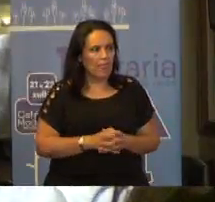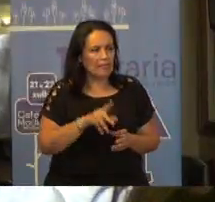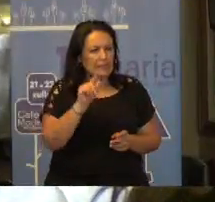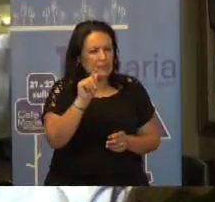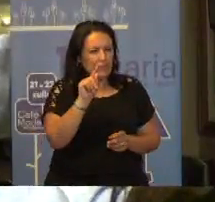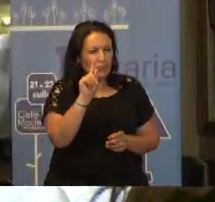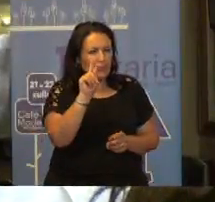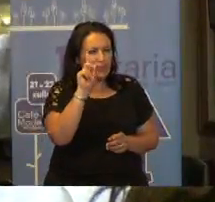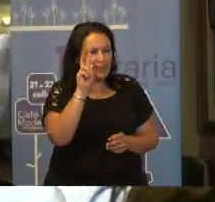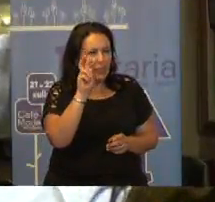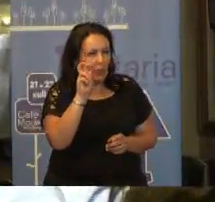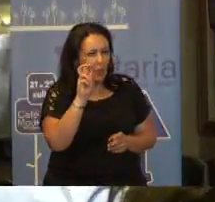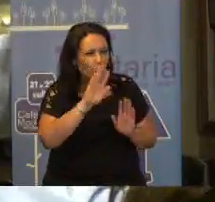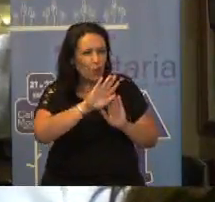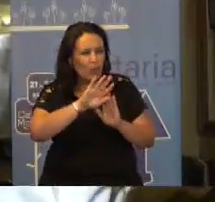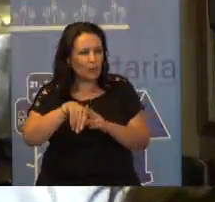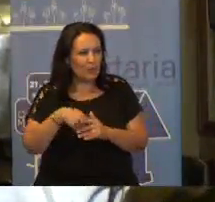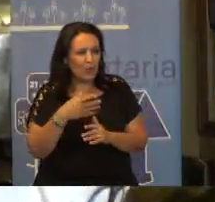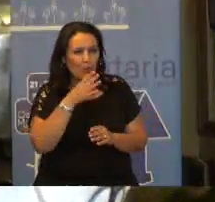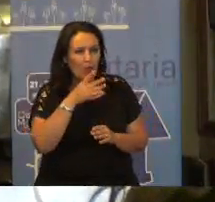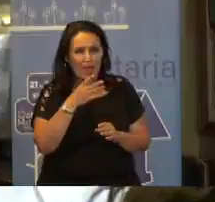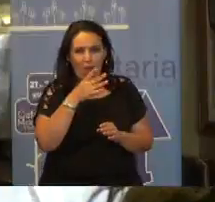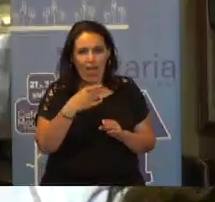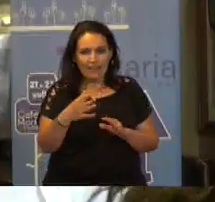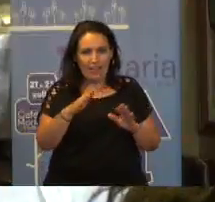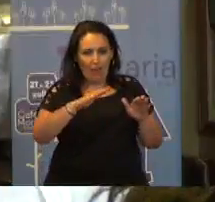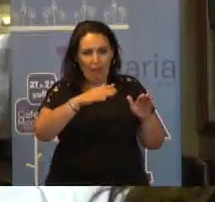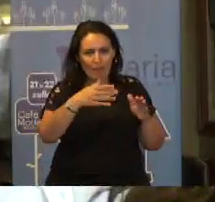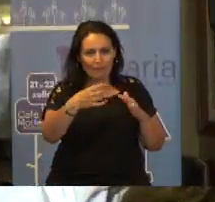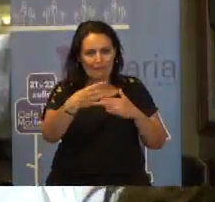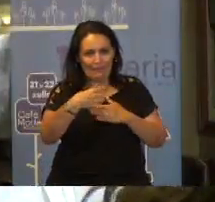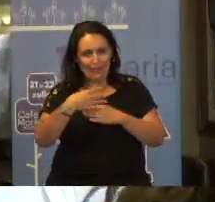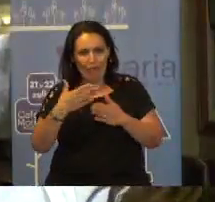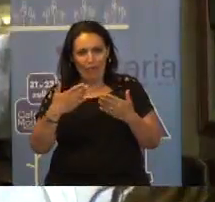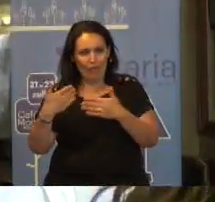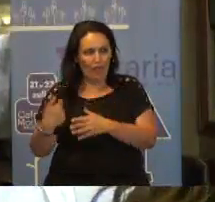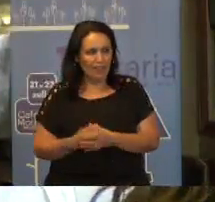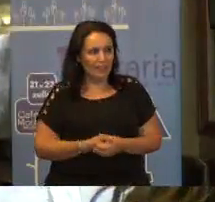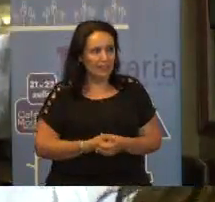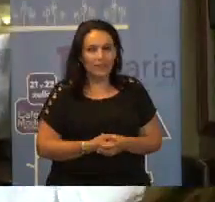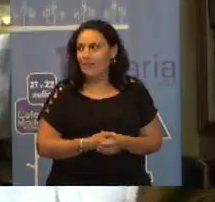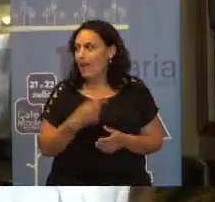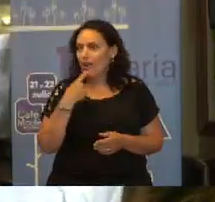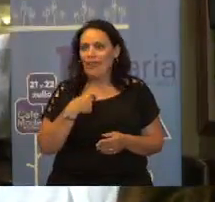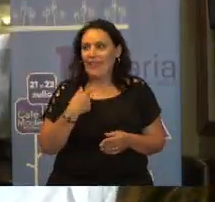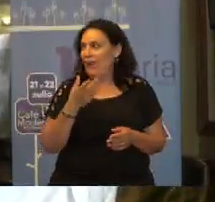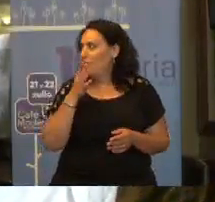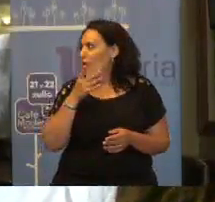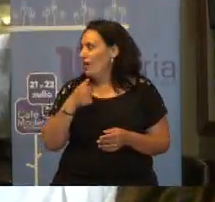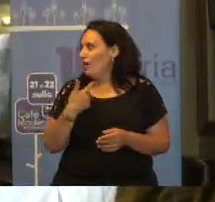Un segundiño, simplemente que me botan xa de aquí directamente. Ana, non me mires así, por favor, que me quedo sin